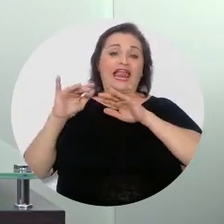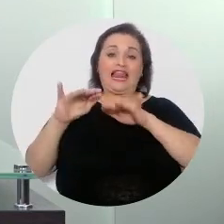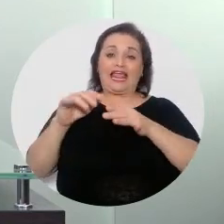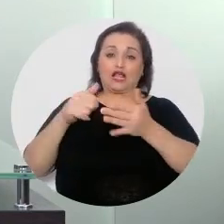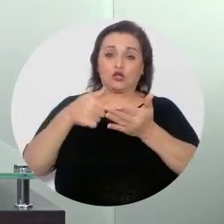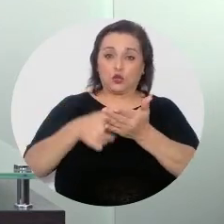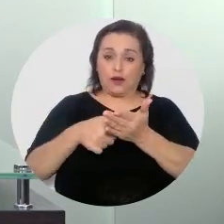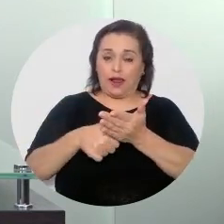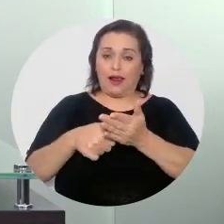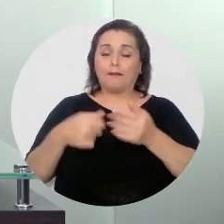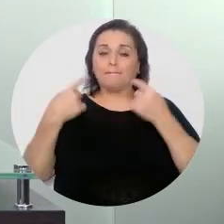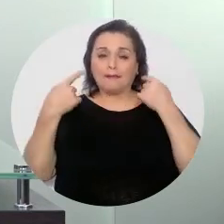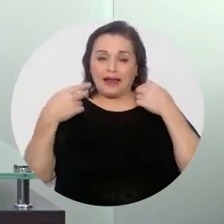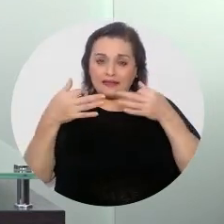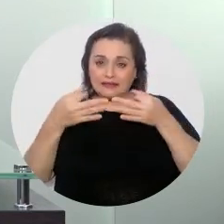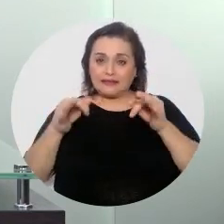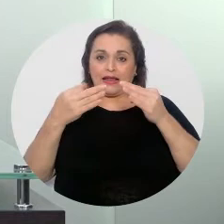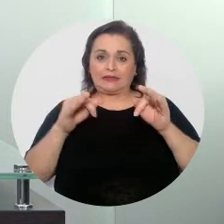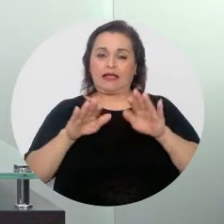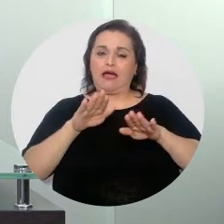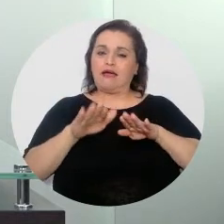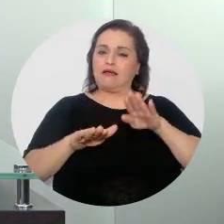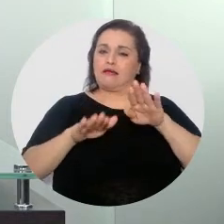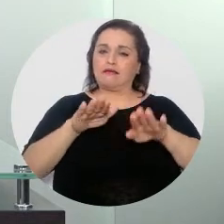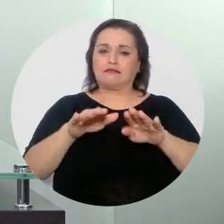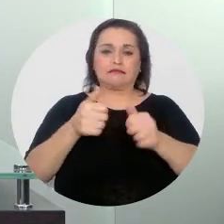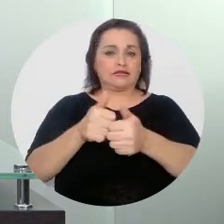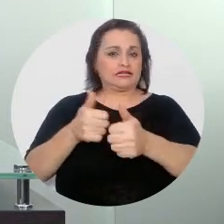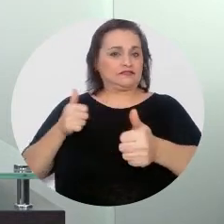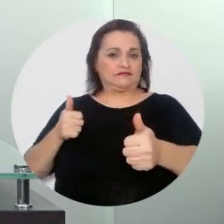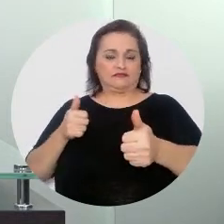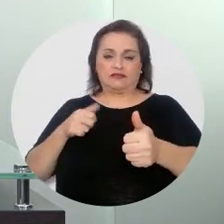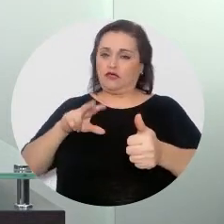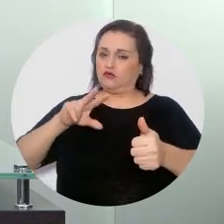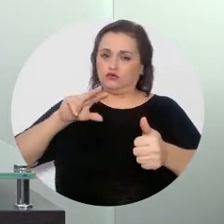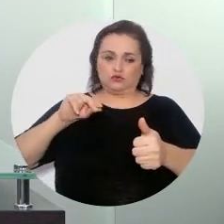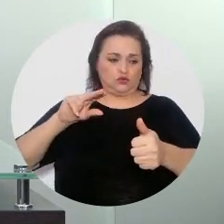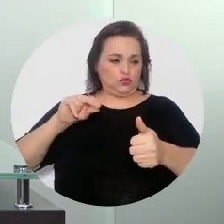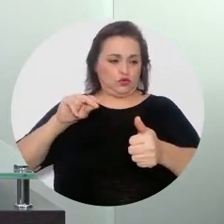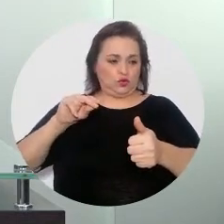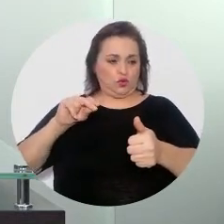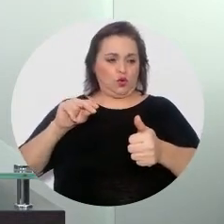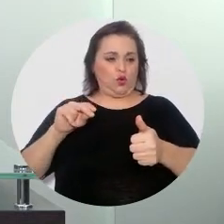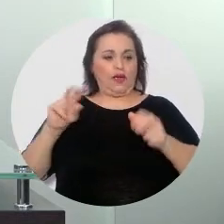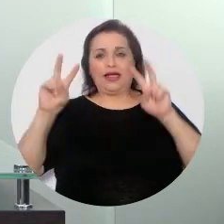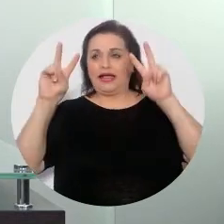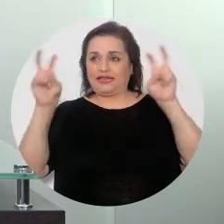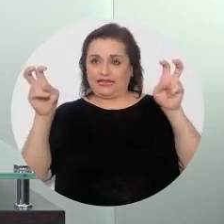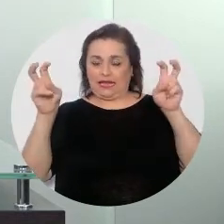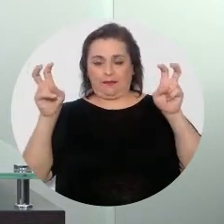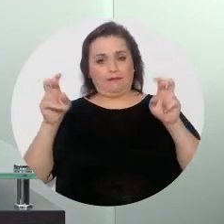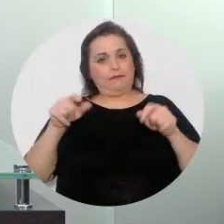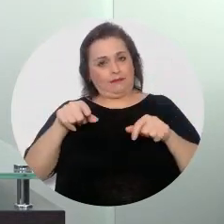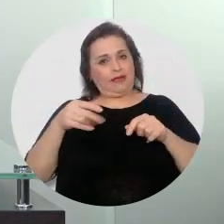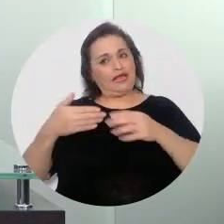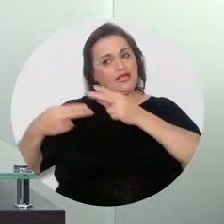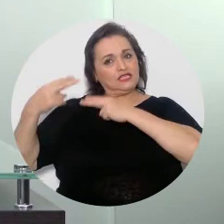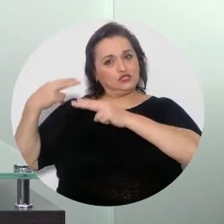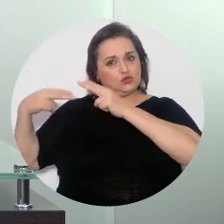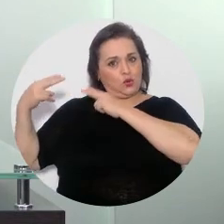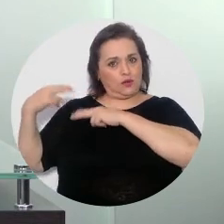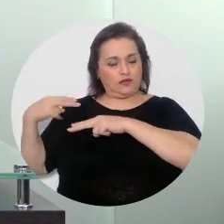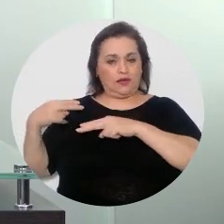en procura de dar paso siempre hacia adelante y no quedar desfasados en algún momento de la